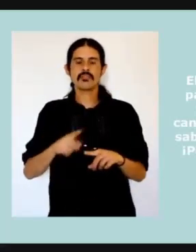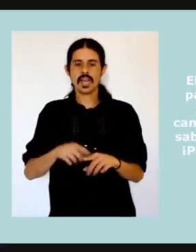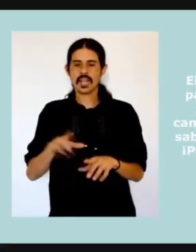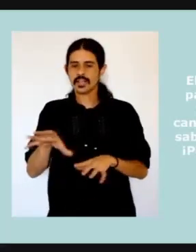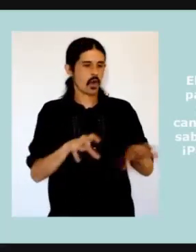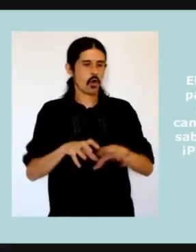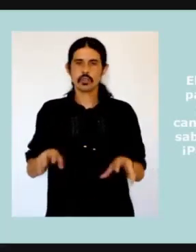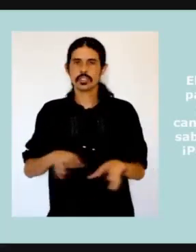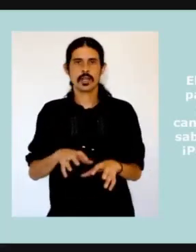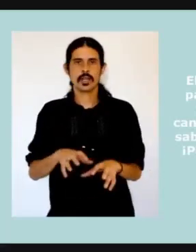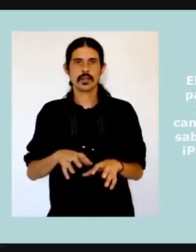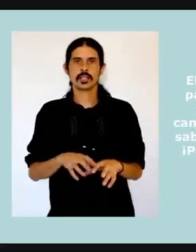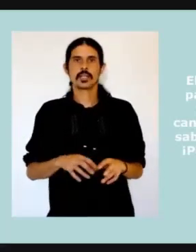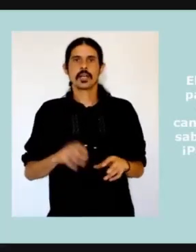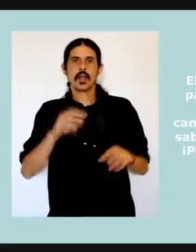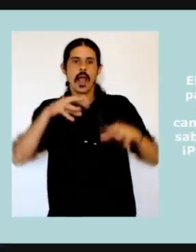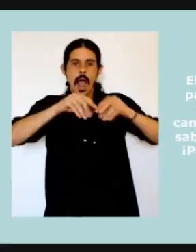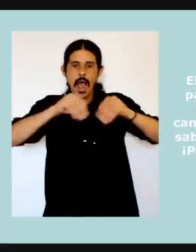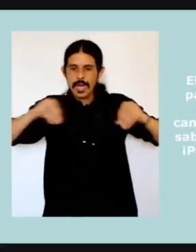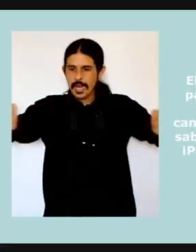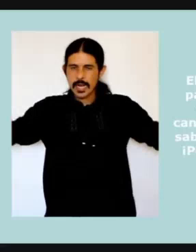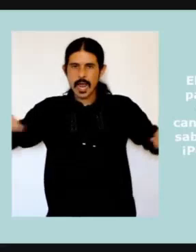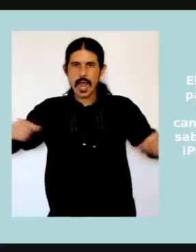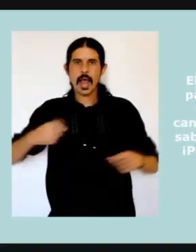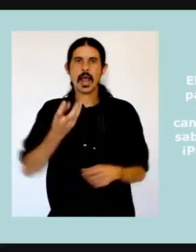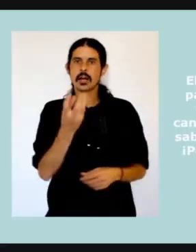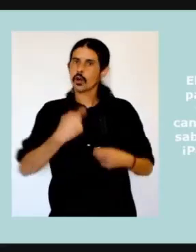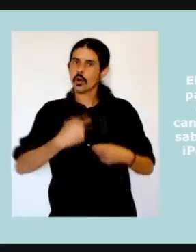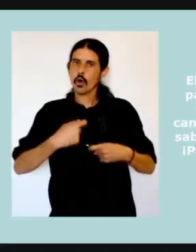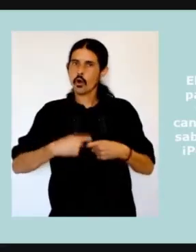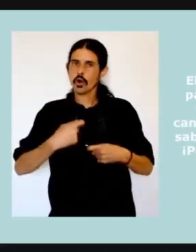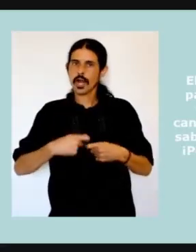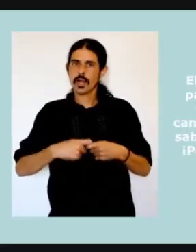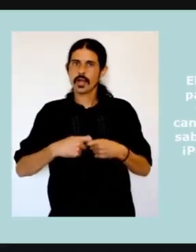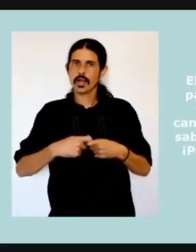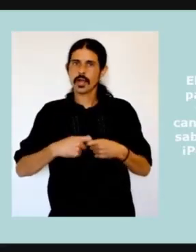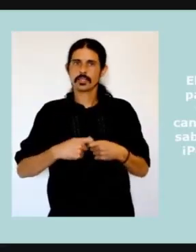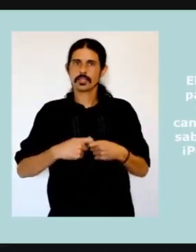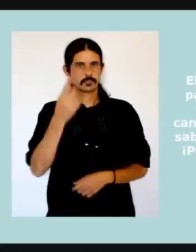residuos. Es importante saber que esta agua no es potable,